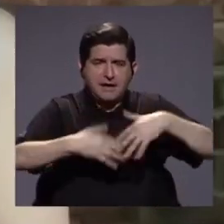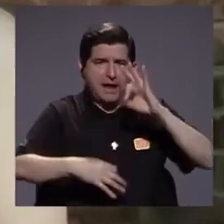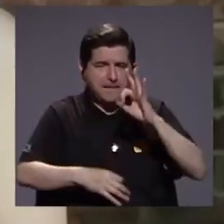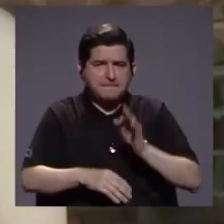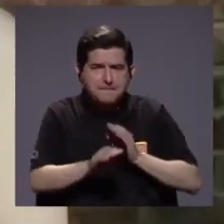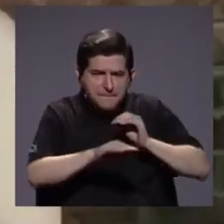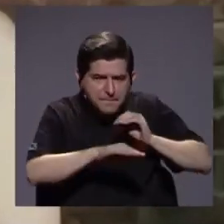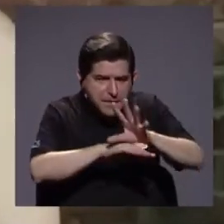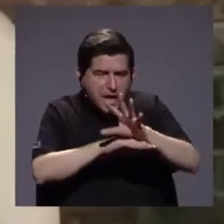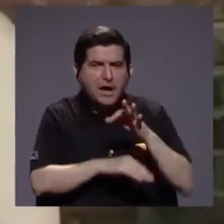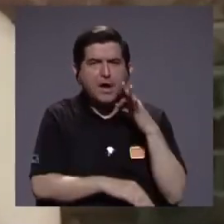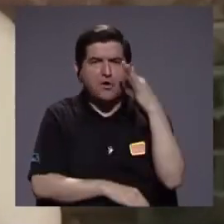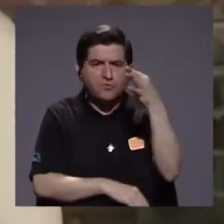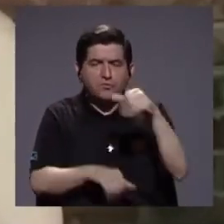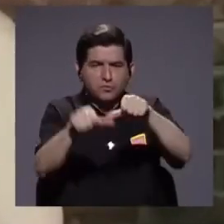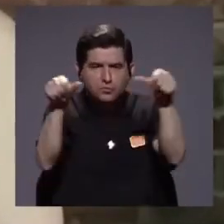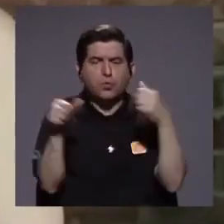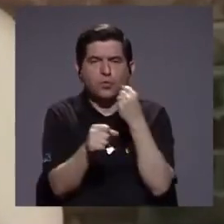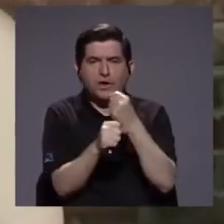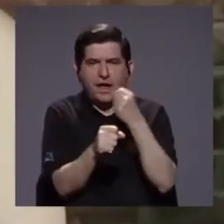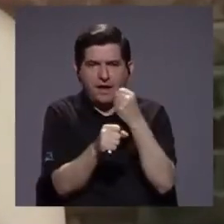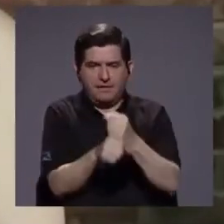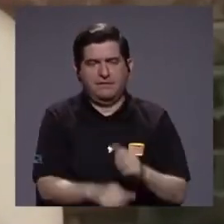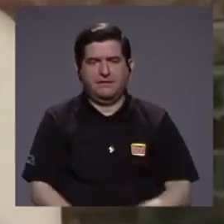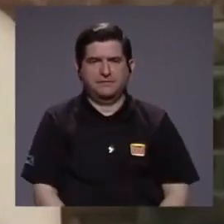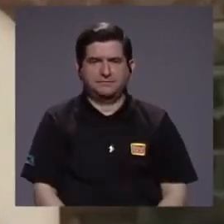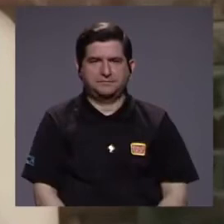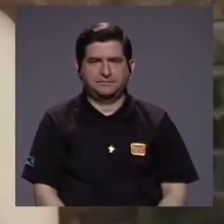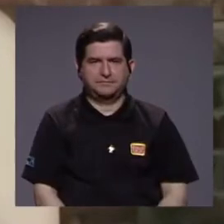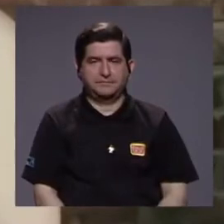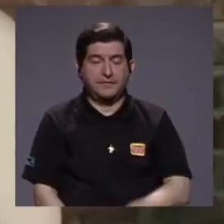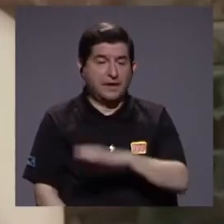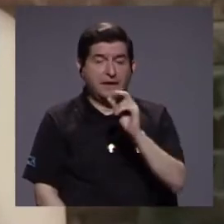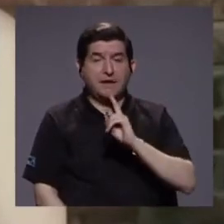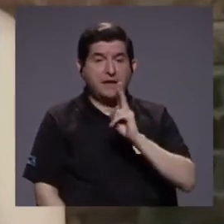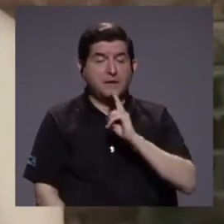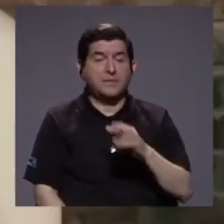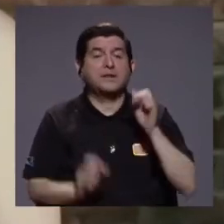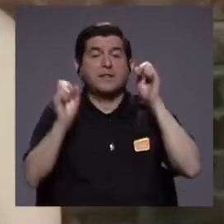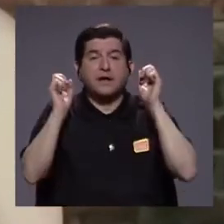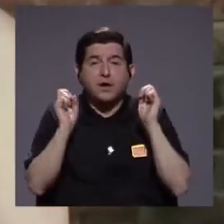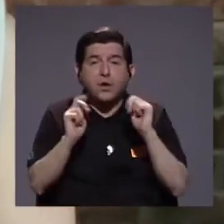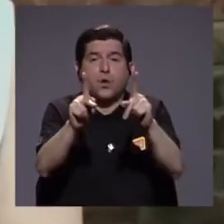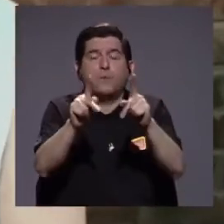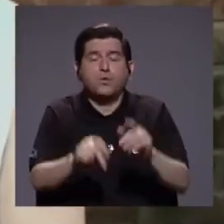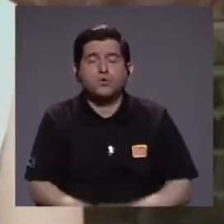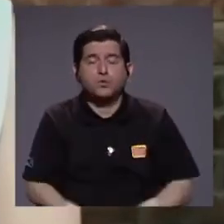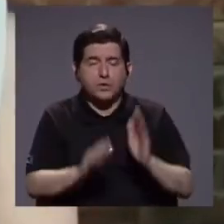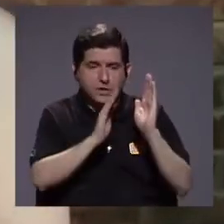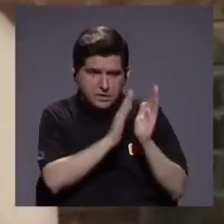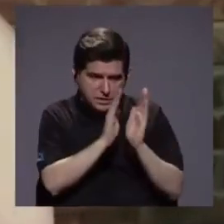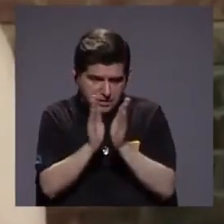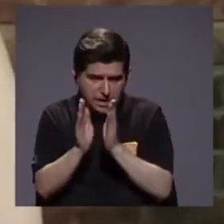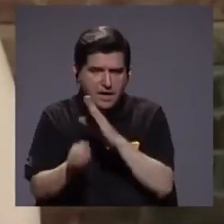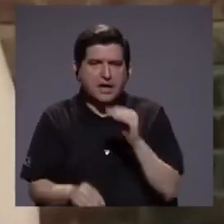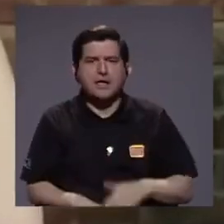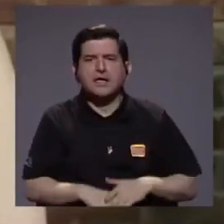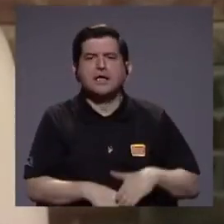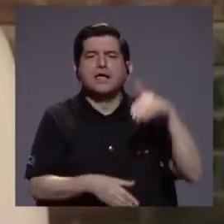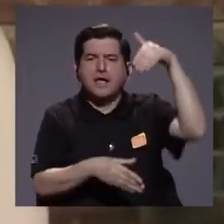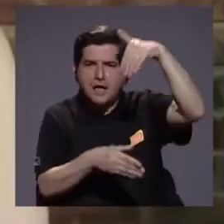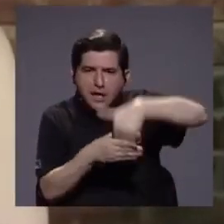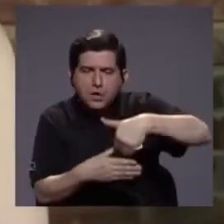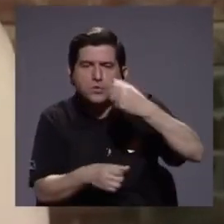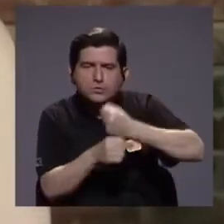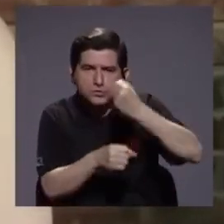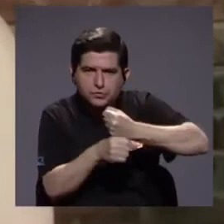orientada con su futuro campo de trabajo. ¿Y cuáles son realmente las posibilidades de esa formación y de la inserción en